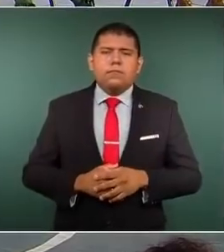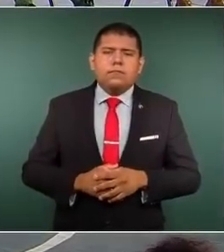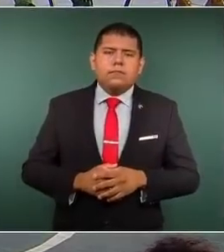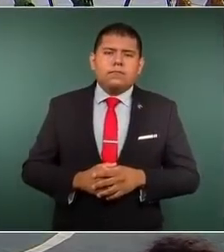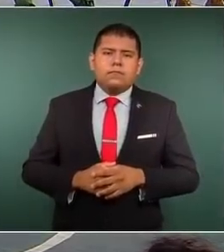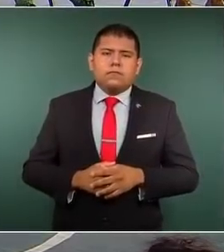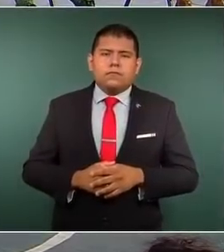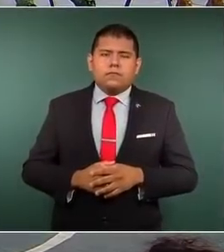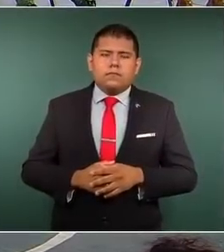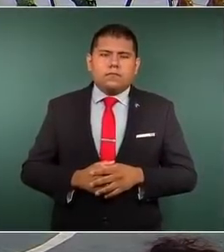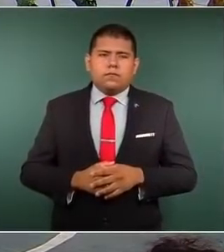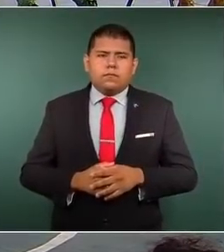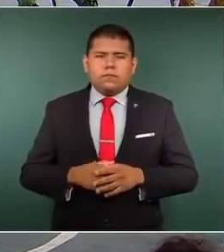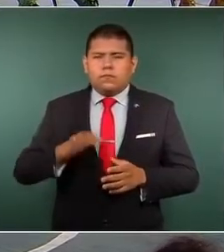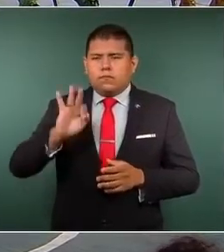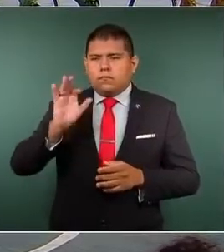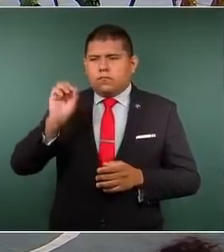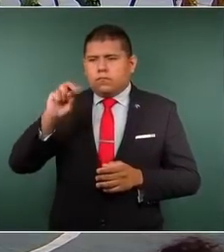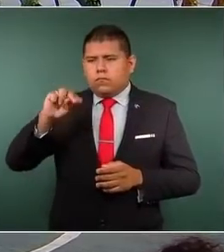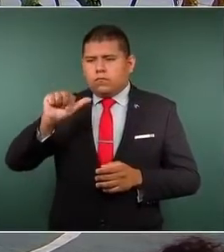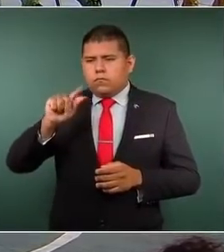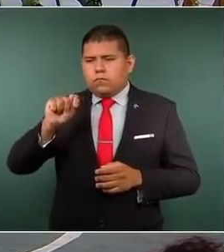oficina de fonatur